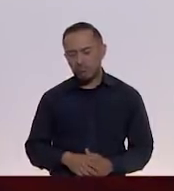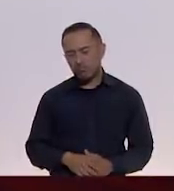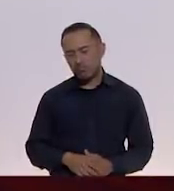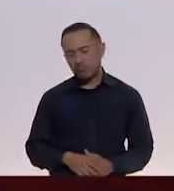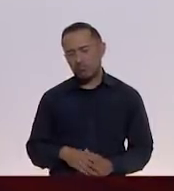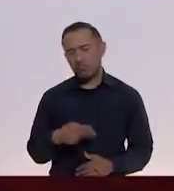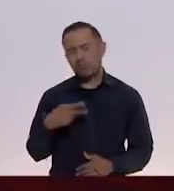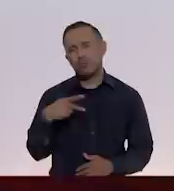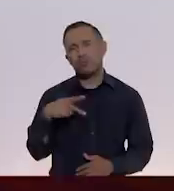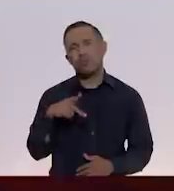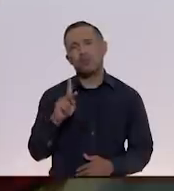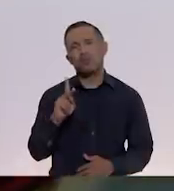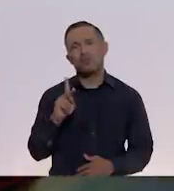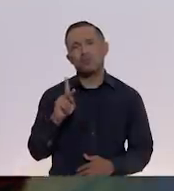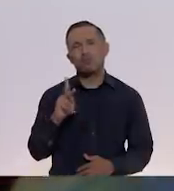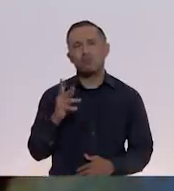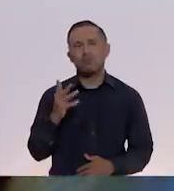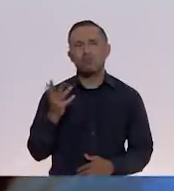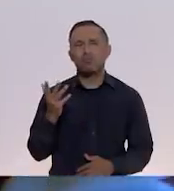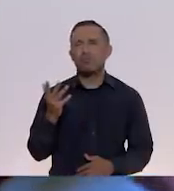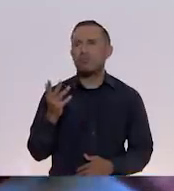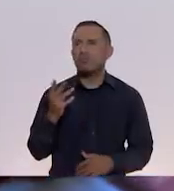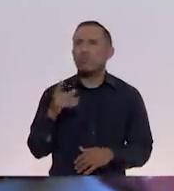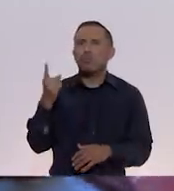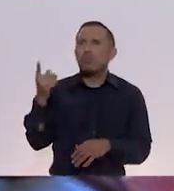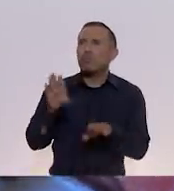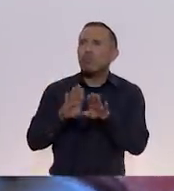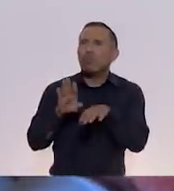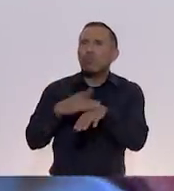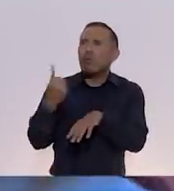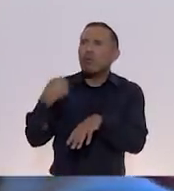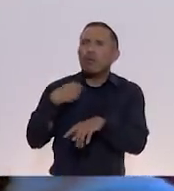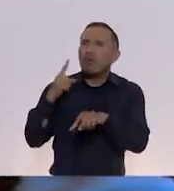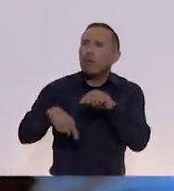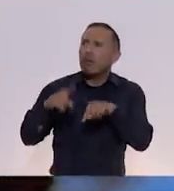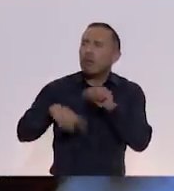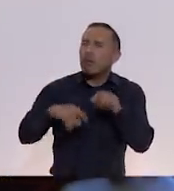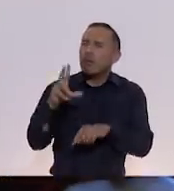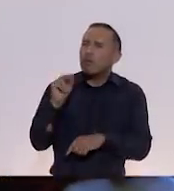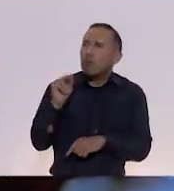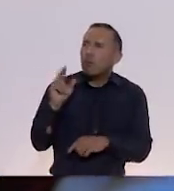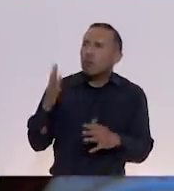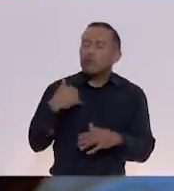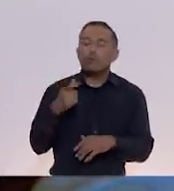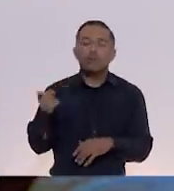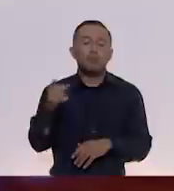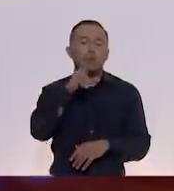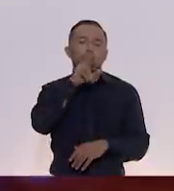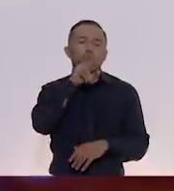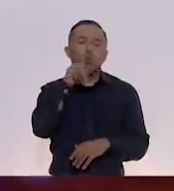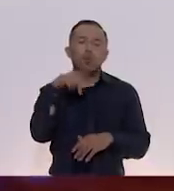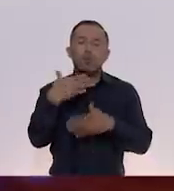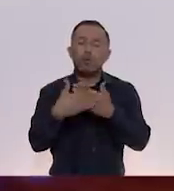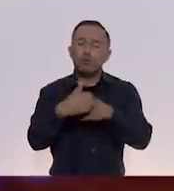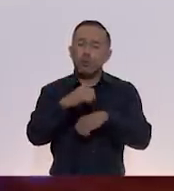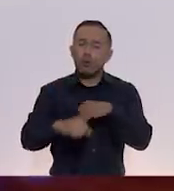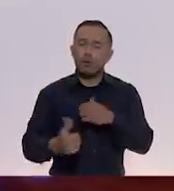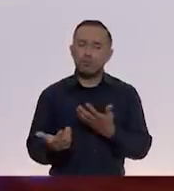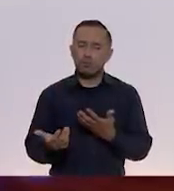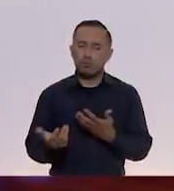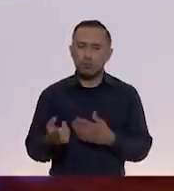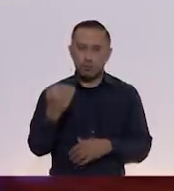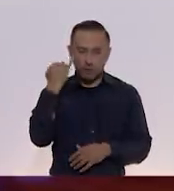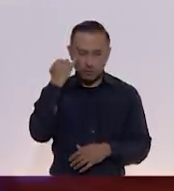Pero, ¿por qué me trata así? Anda nervioso por lo de su operación. Imagínate, no se